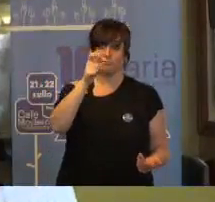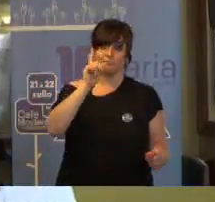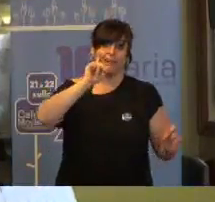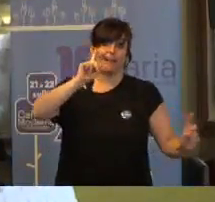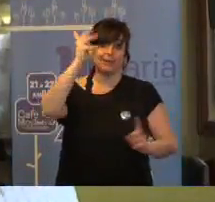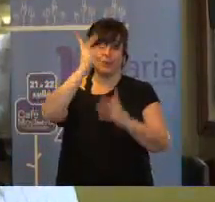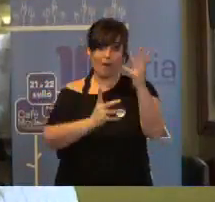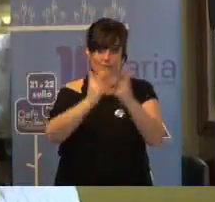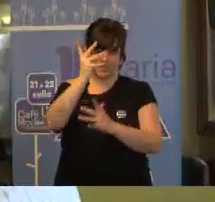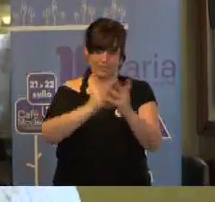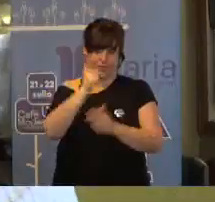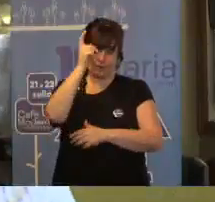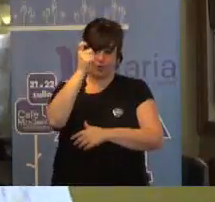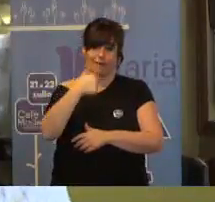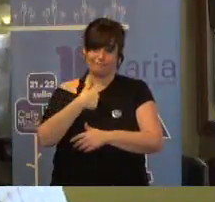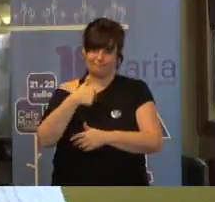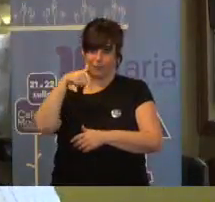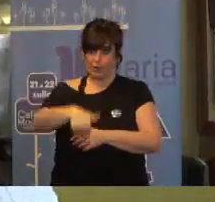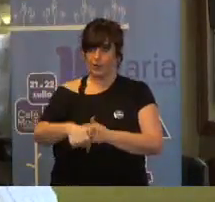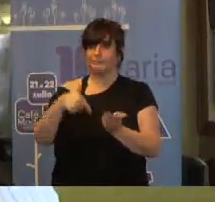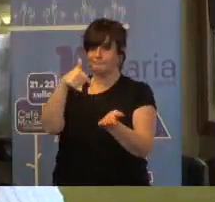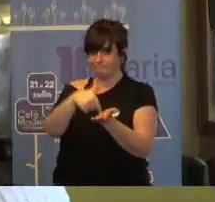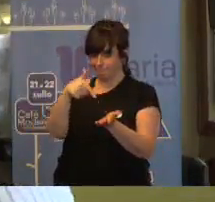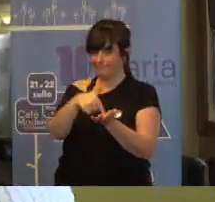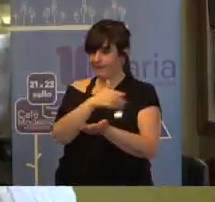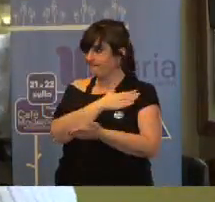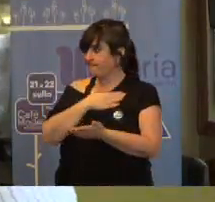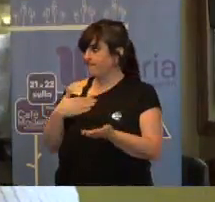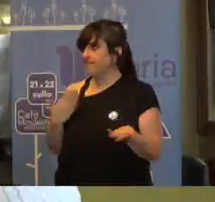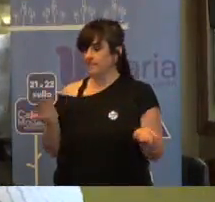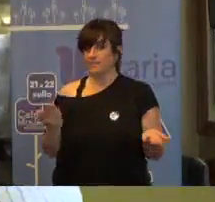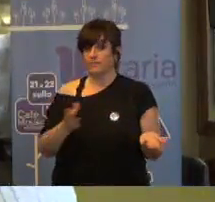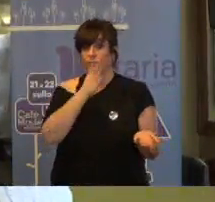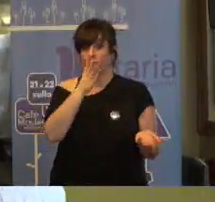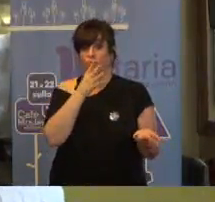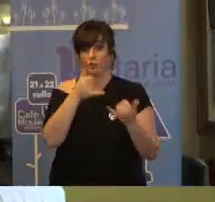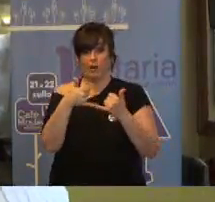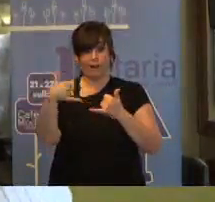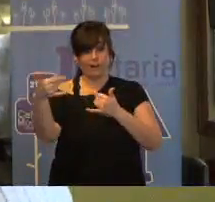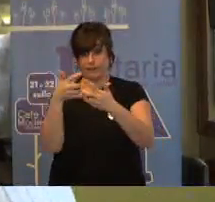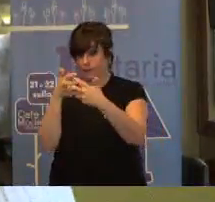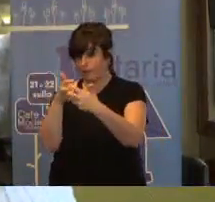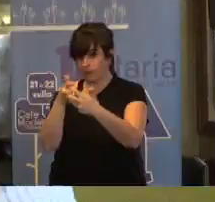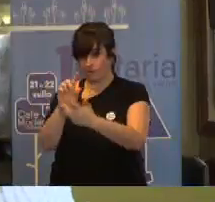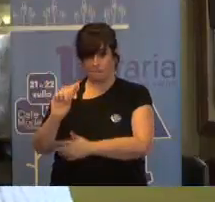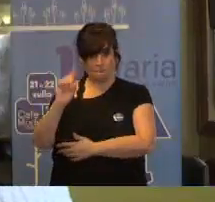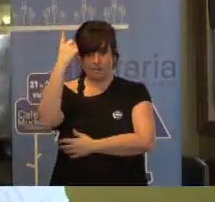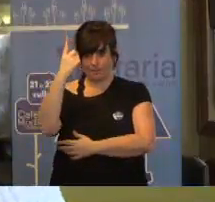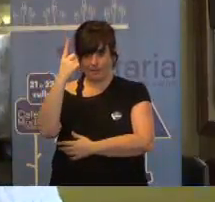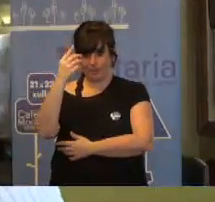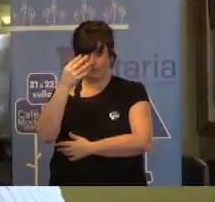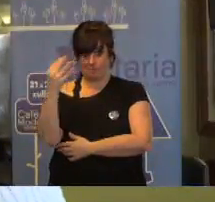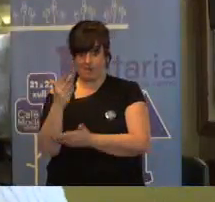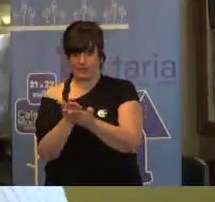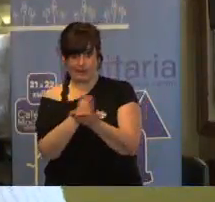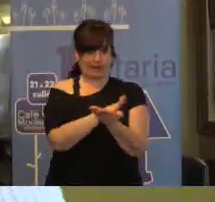e que quero, digamos, reivindicar ou poñer en valor, non? Que a primeira liña de batalla da administración, o contacto directo coa xente, o que resolve